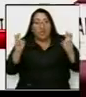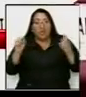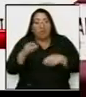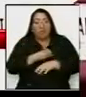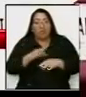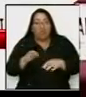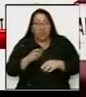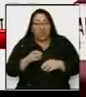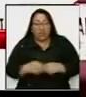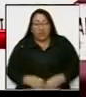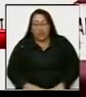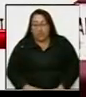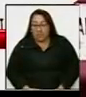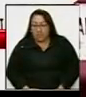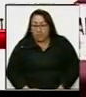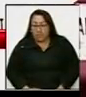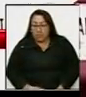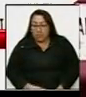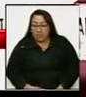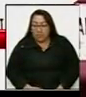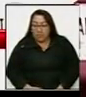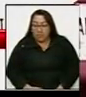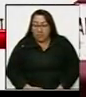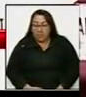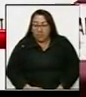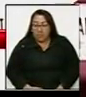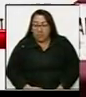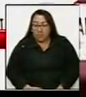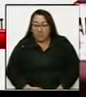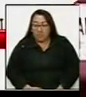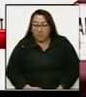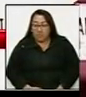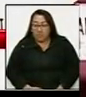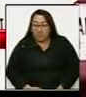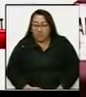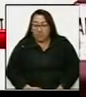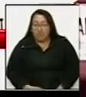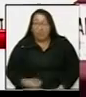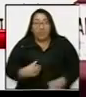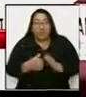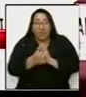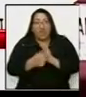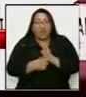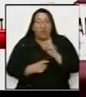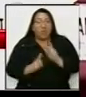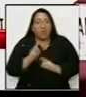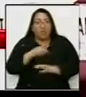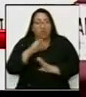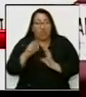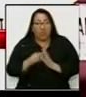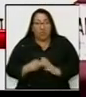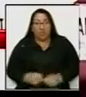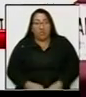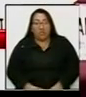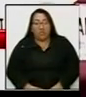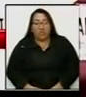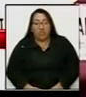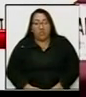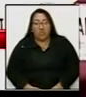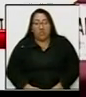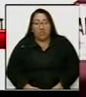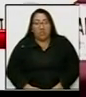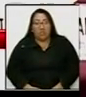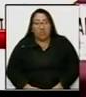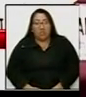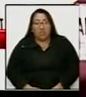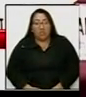y solvencia e idoneidad moral contenido en el artículo 11 del proyecto del Poder Ejecutivo,